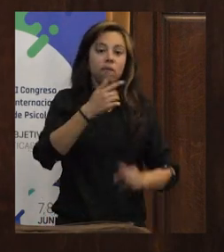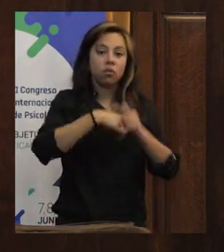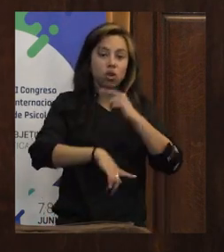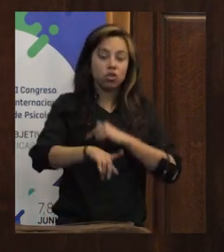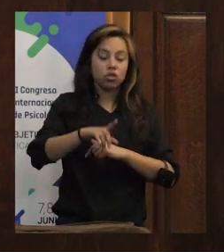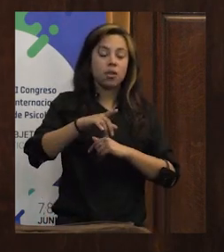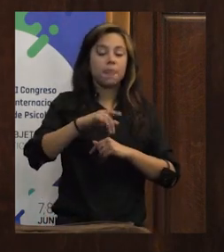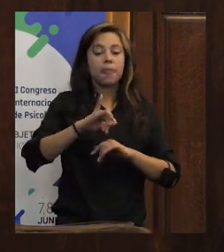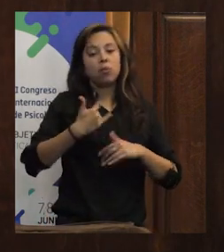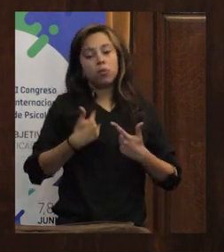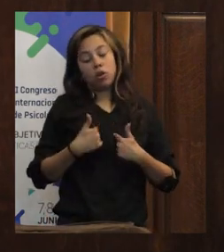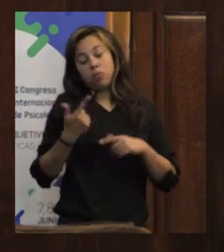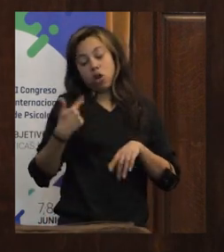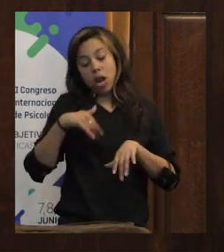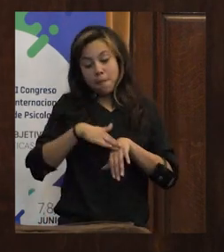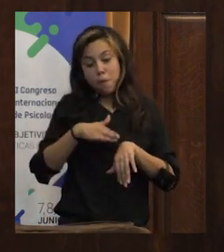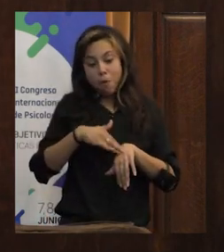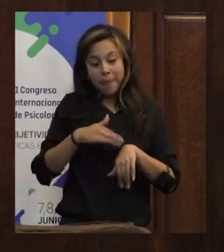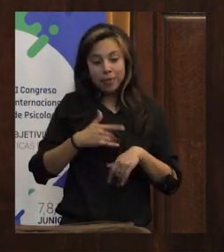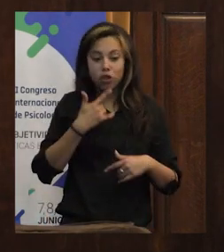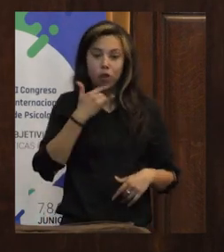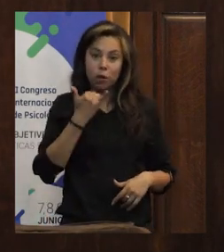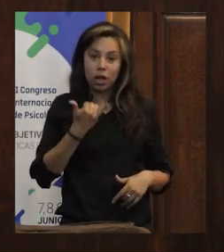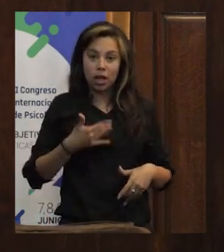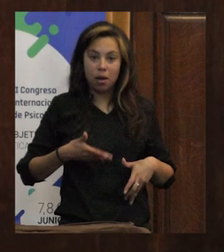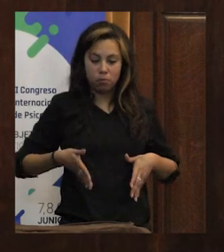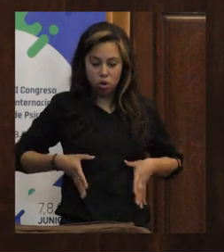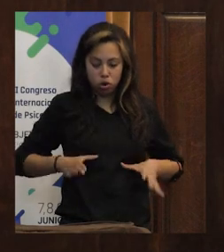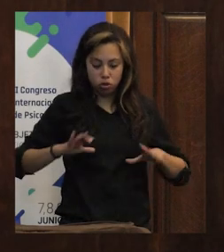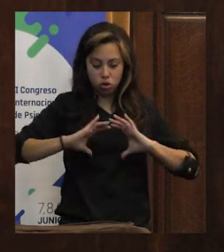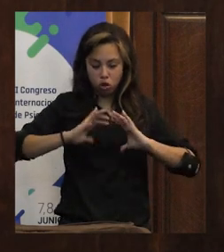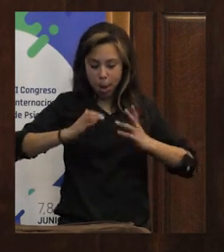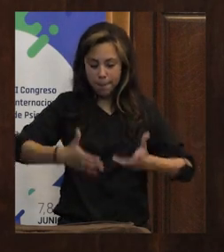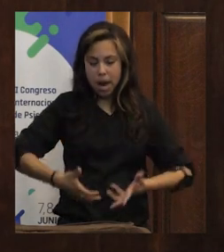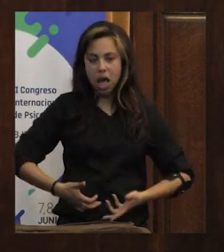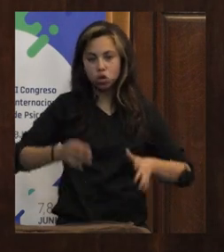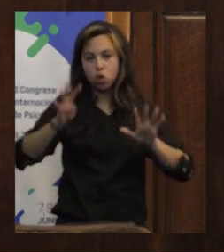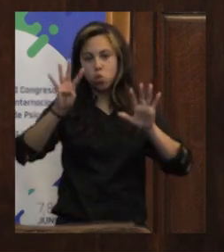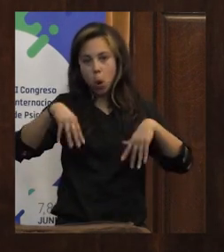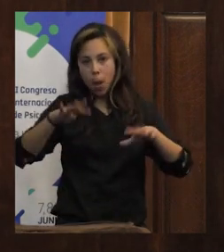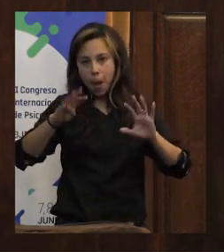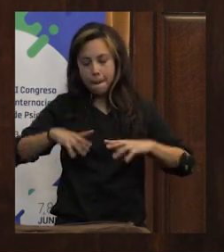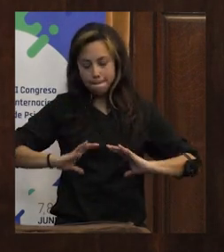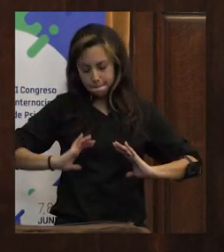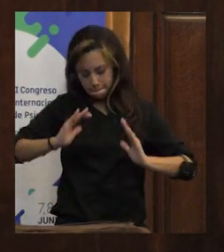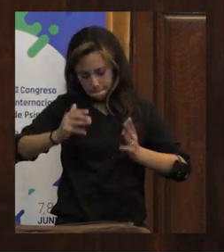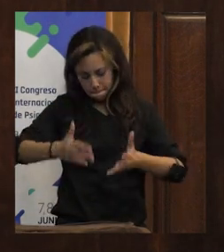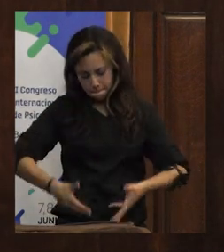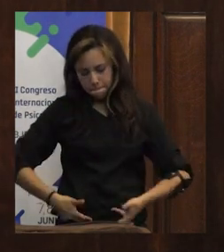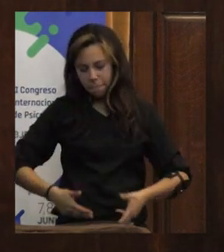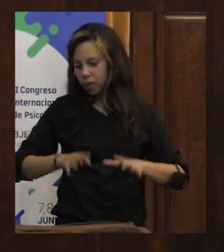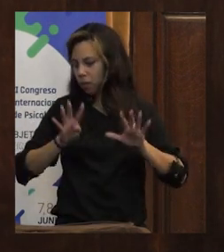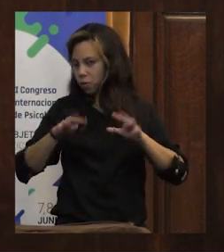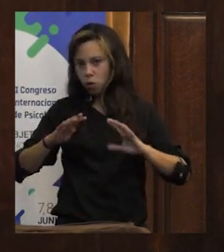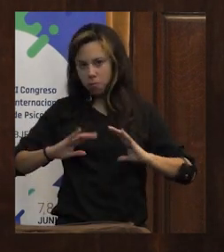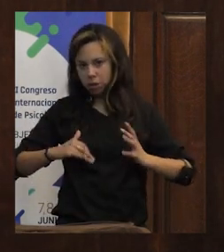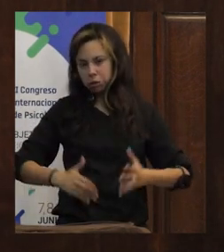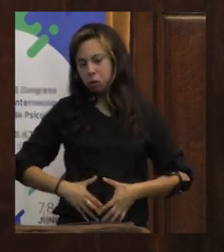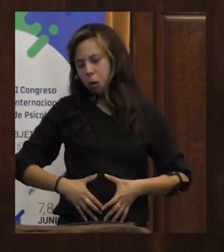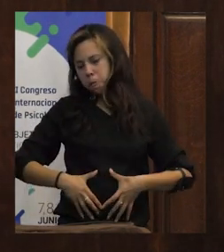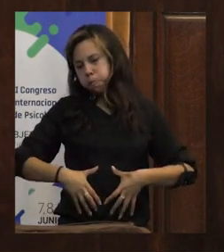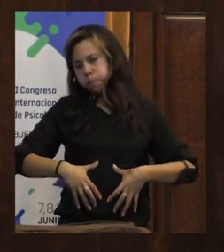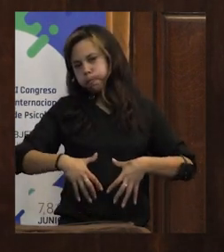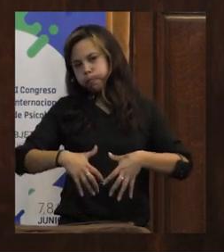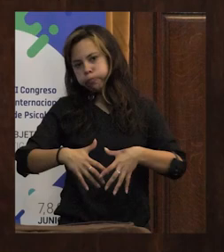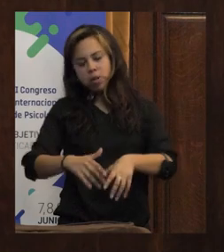9 meses de embarazo muy, muy ligada con toda la discusión sobre parto humanizado. Y